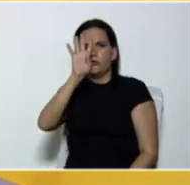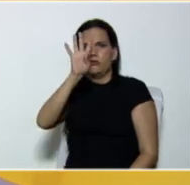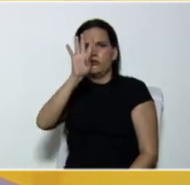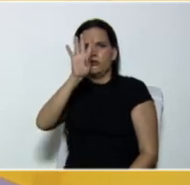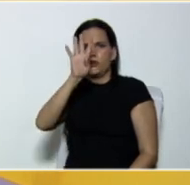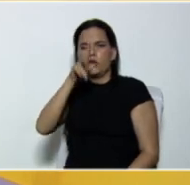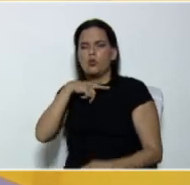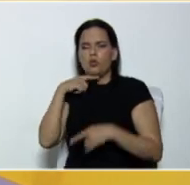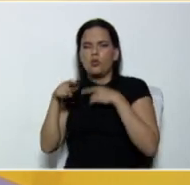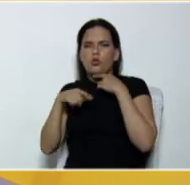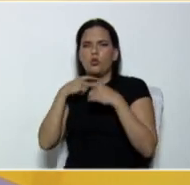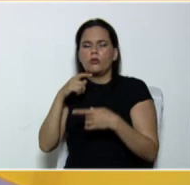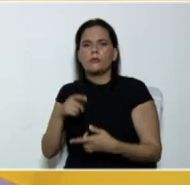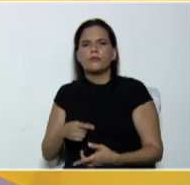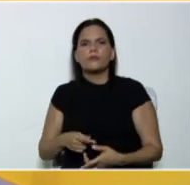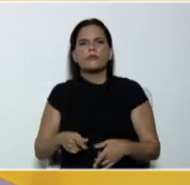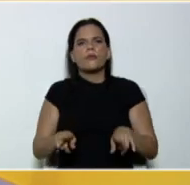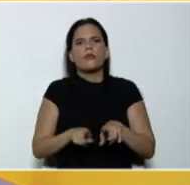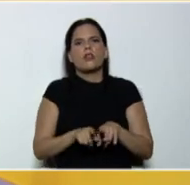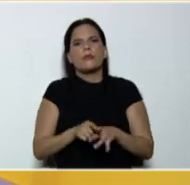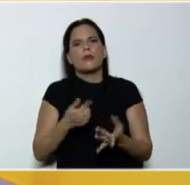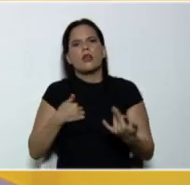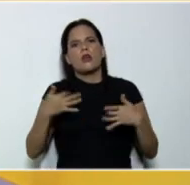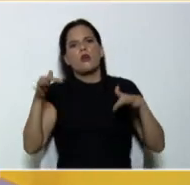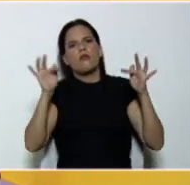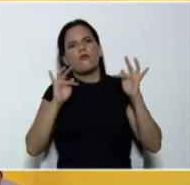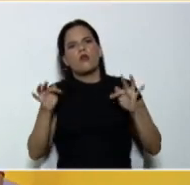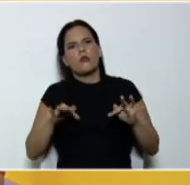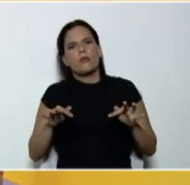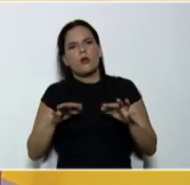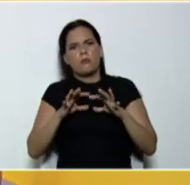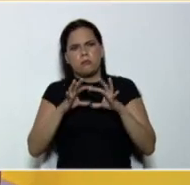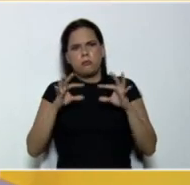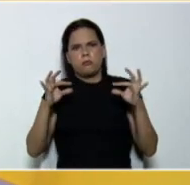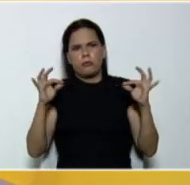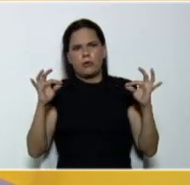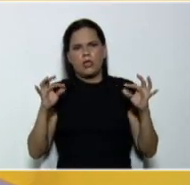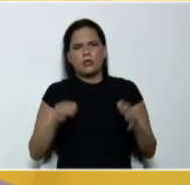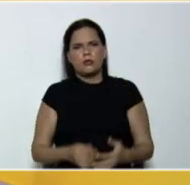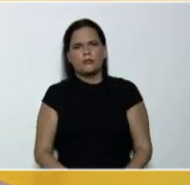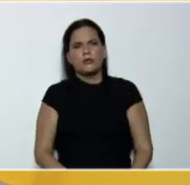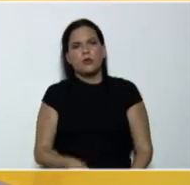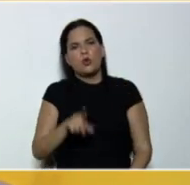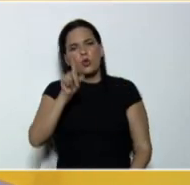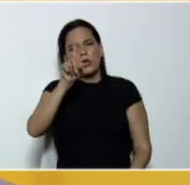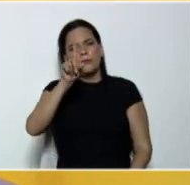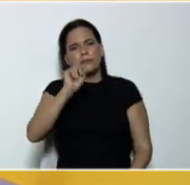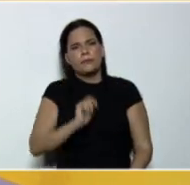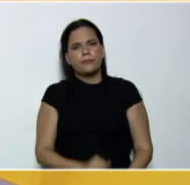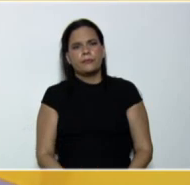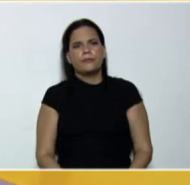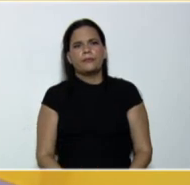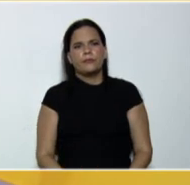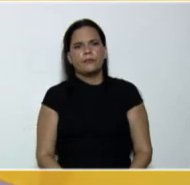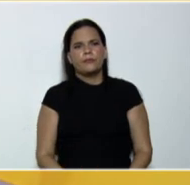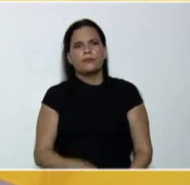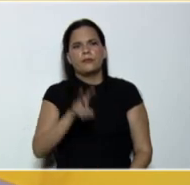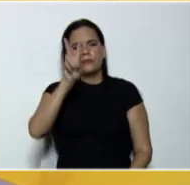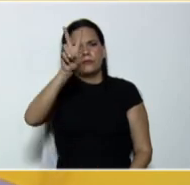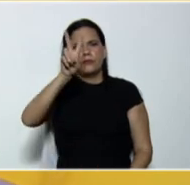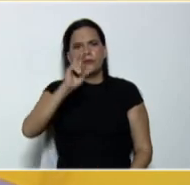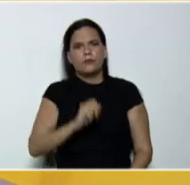4 colores. Por supuesto, y de igual manera con paletas. 1,